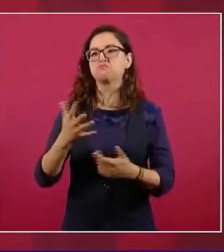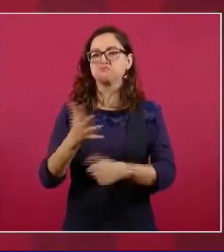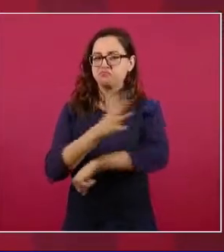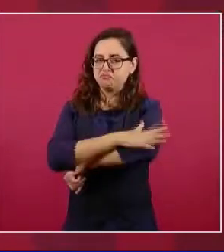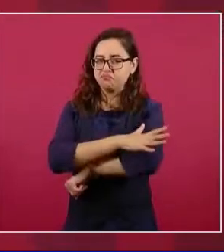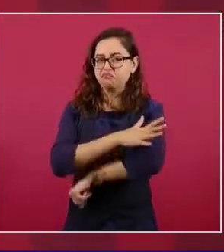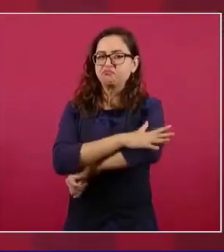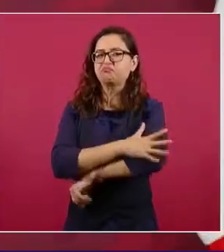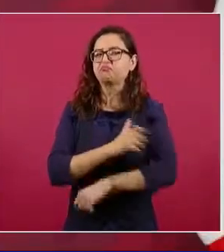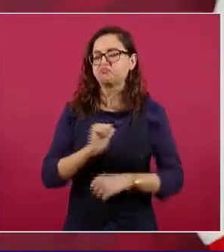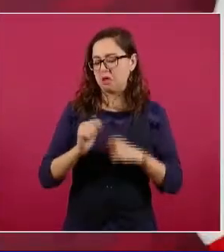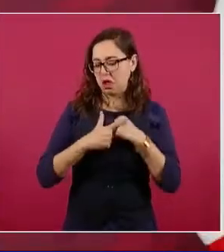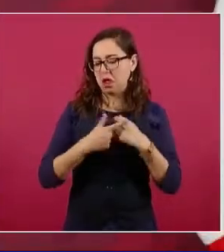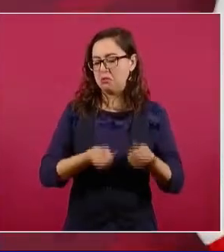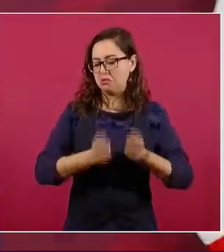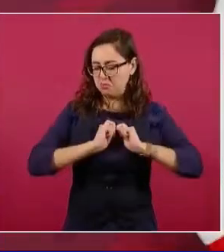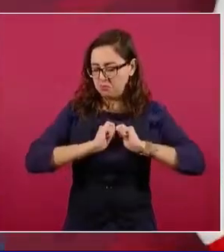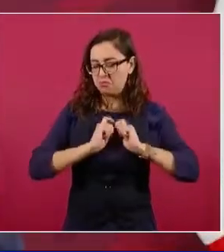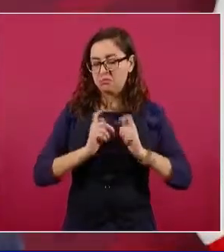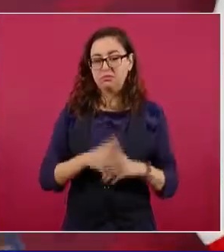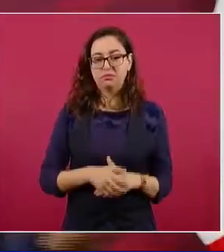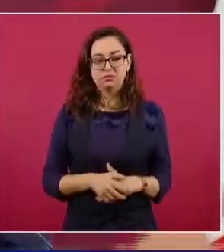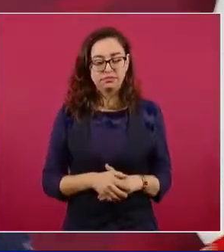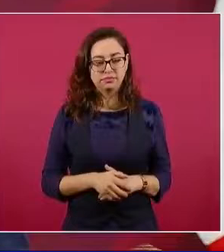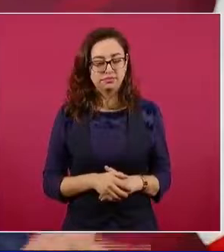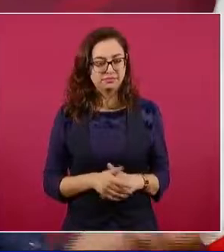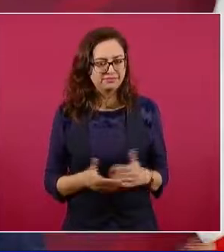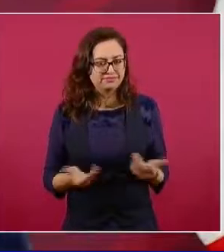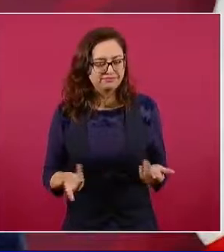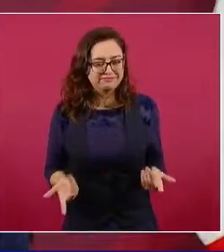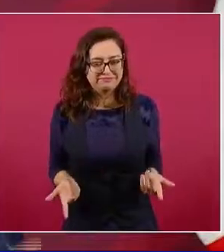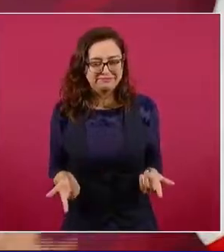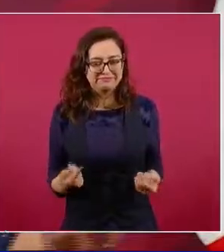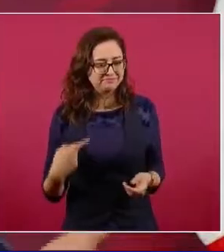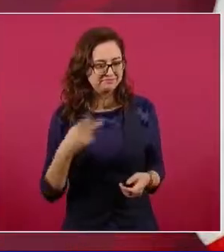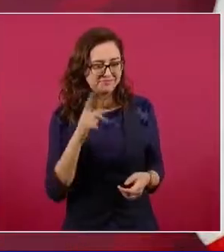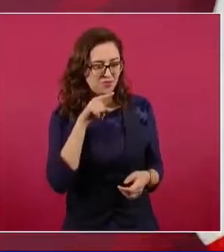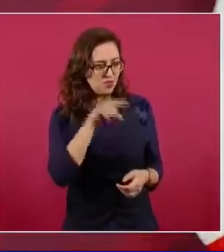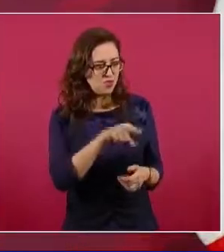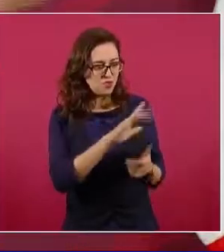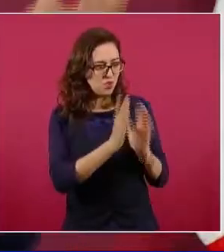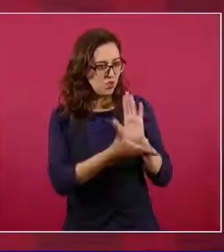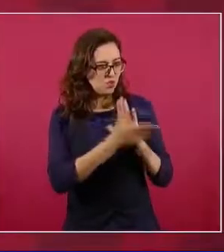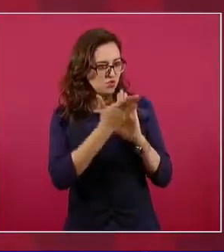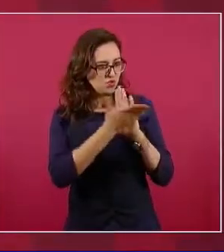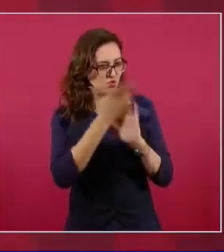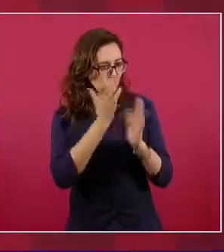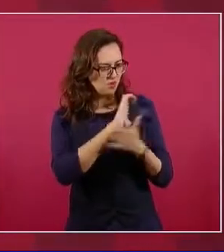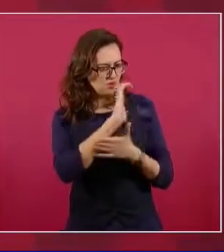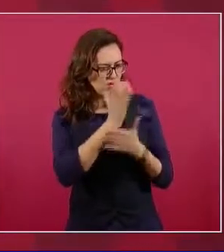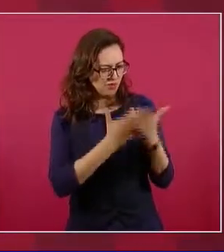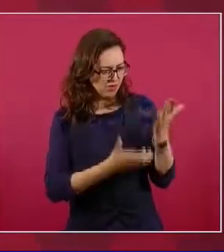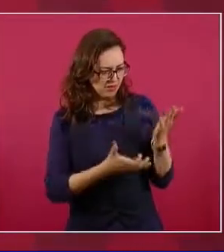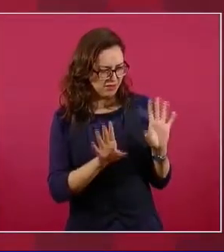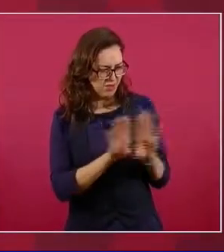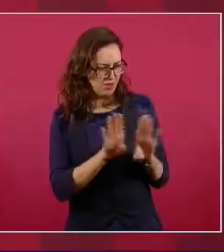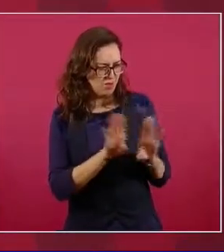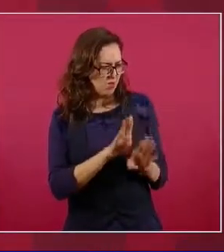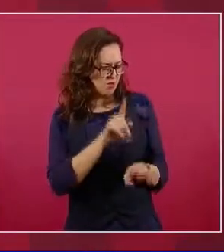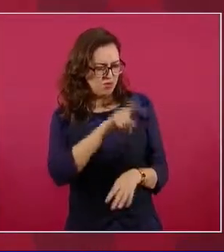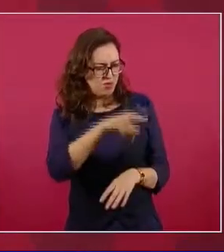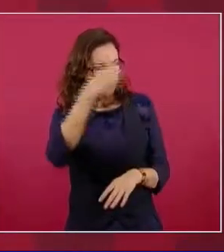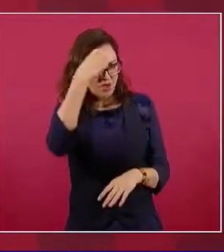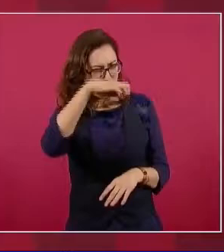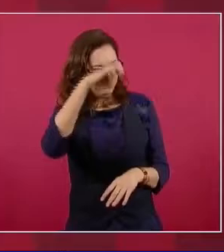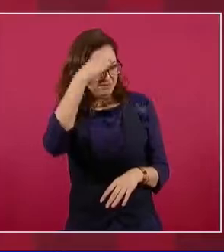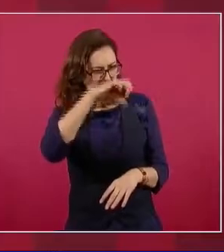unos contratos. Oye, pero si tú no tienes experiencia en construcción, eso no le hace. Lo importante